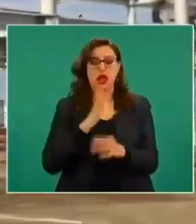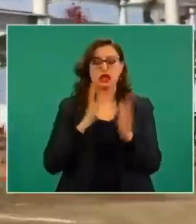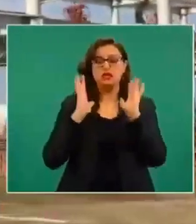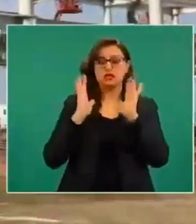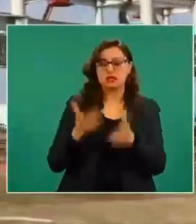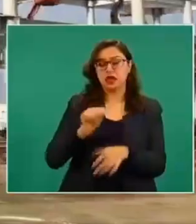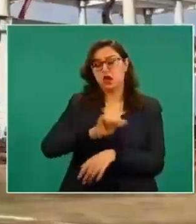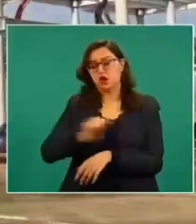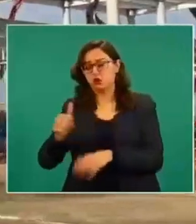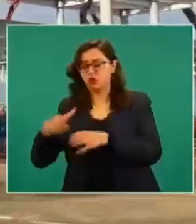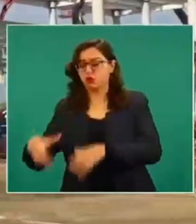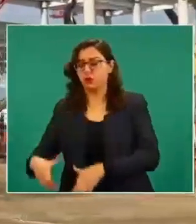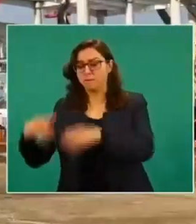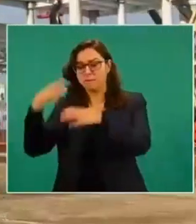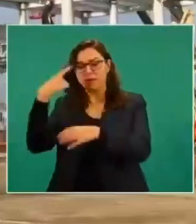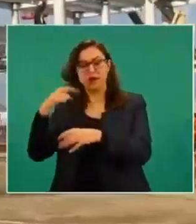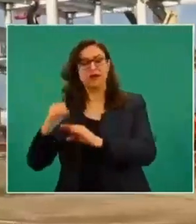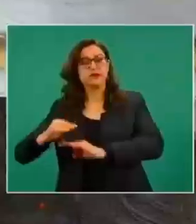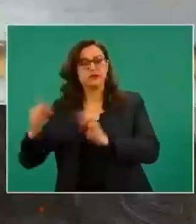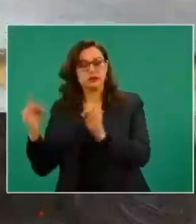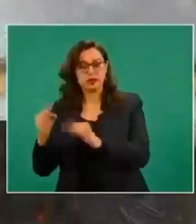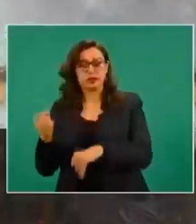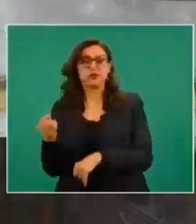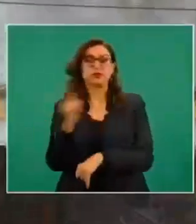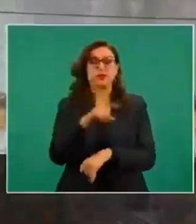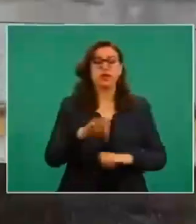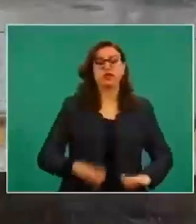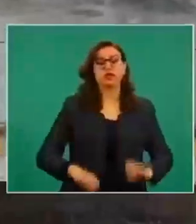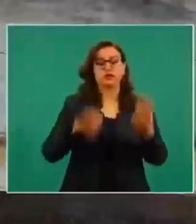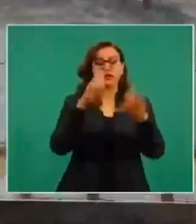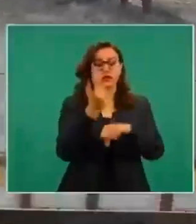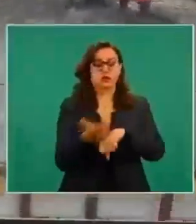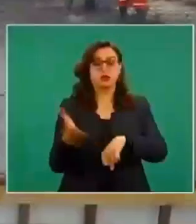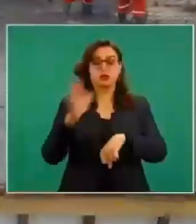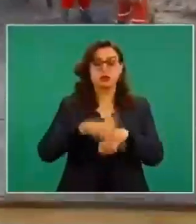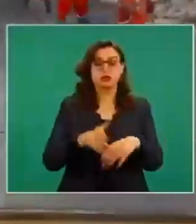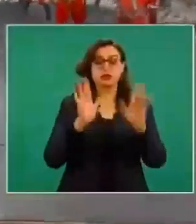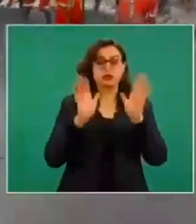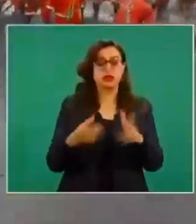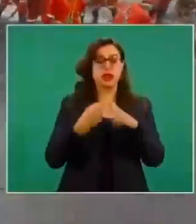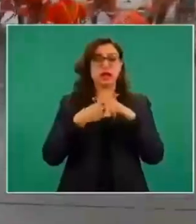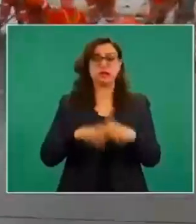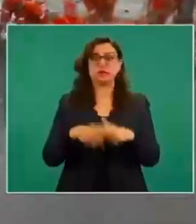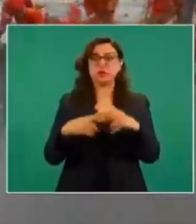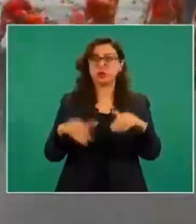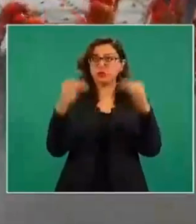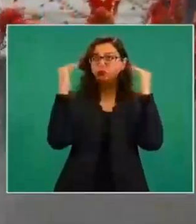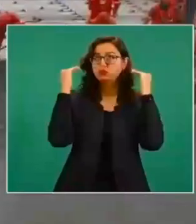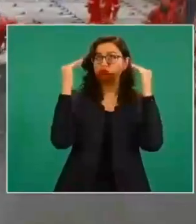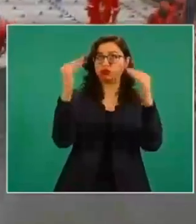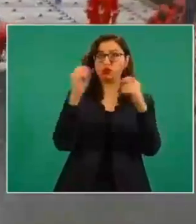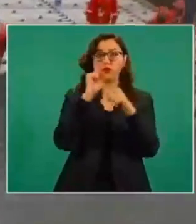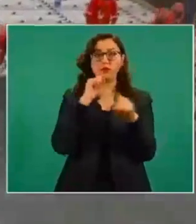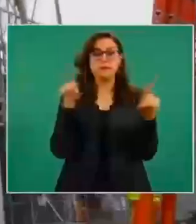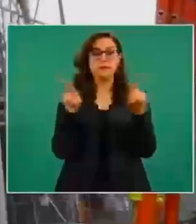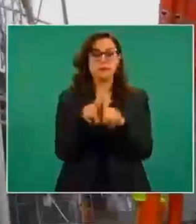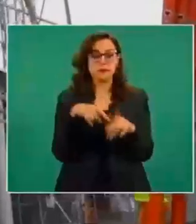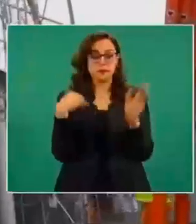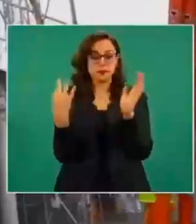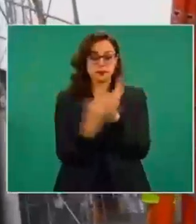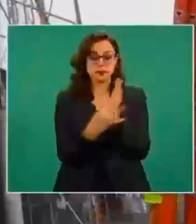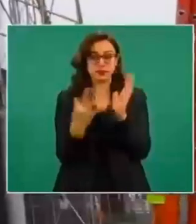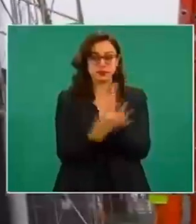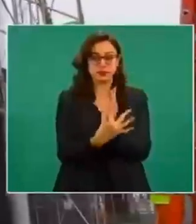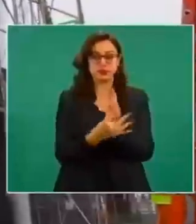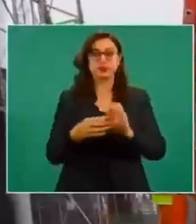el área de edificios administrativos, se realizan trabajos de vaciado de concreto en losa de azotea y trabajos de soldadura de estructura metálica. Con respecto a